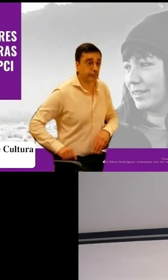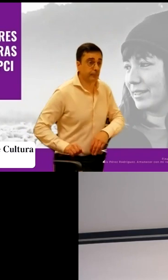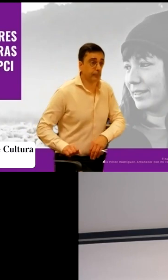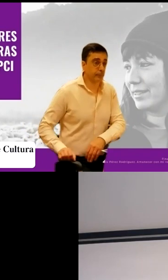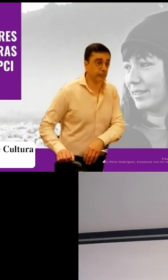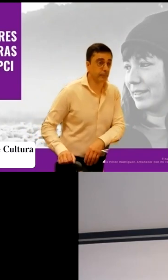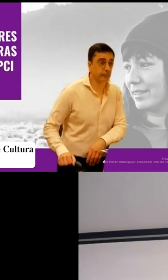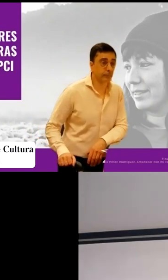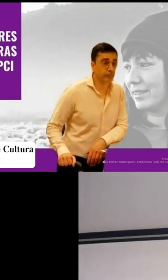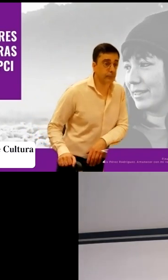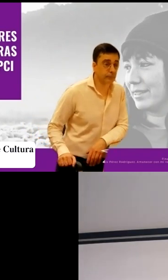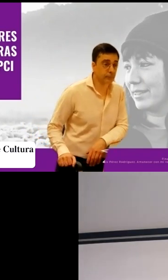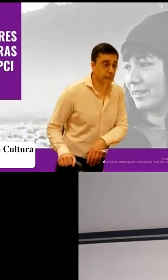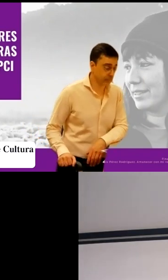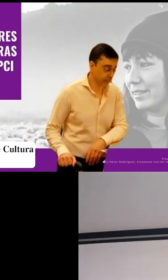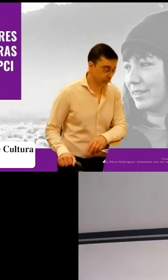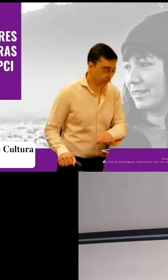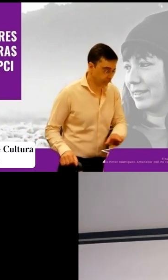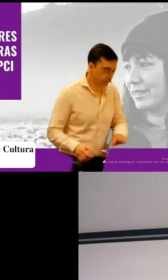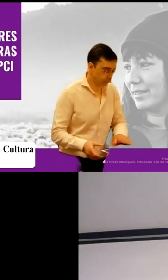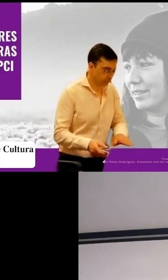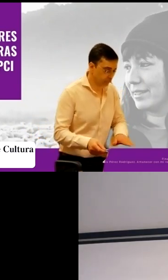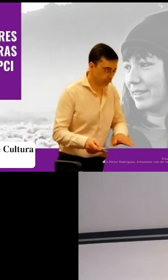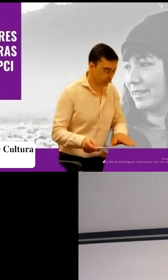las mujeres portadoras en todos los sentidos de la palabra,